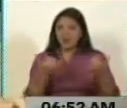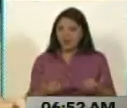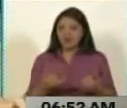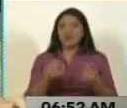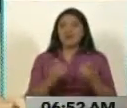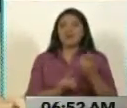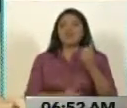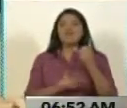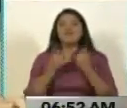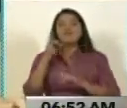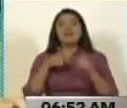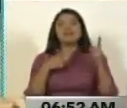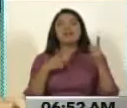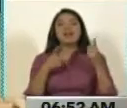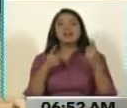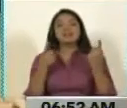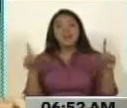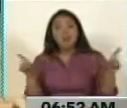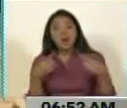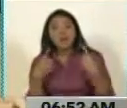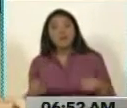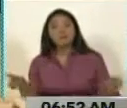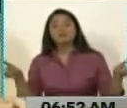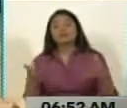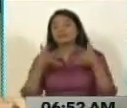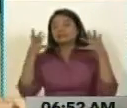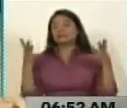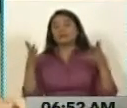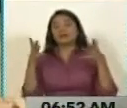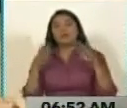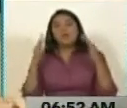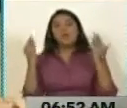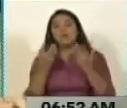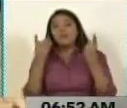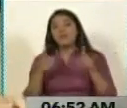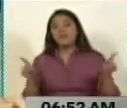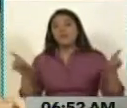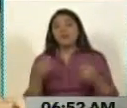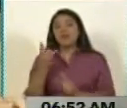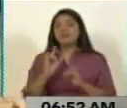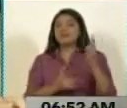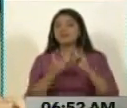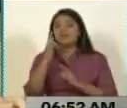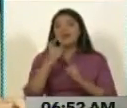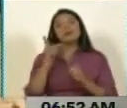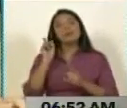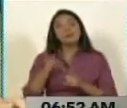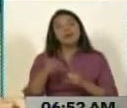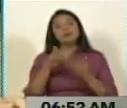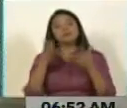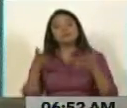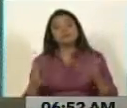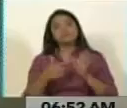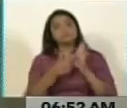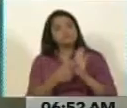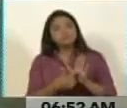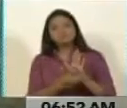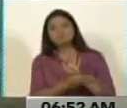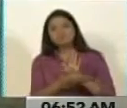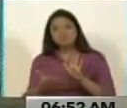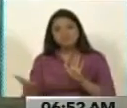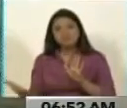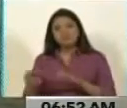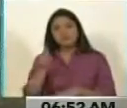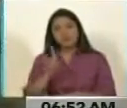incorporarse como un eslabón de los grandes festivales, ya no para hacer un festival, sino para hacer un espacio de exhibición y para hacer un